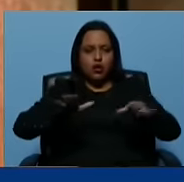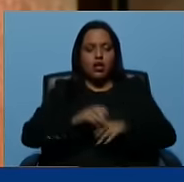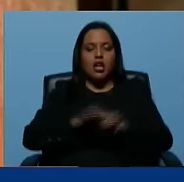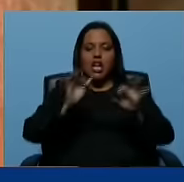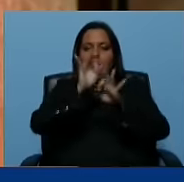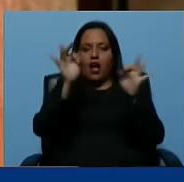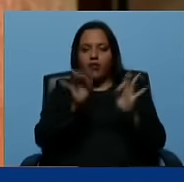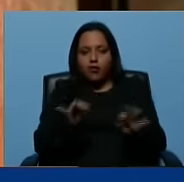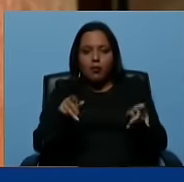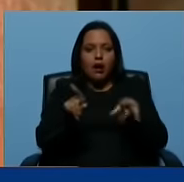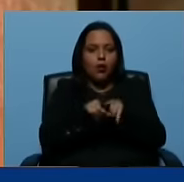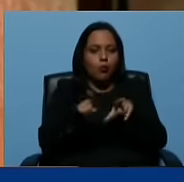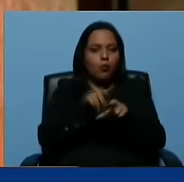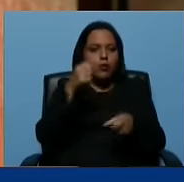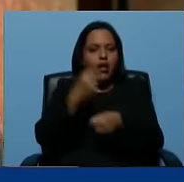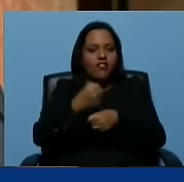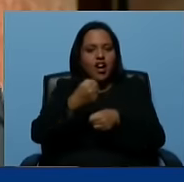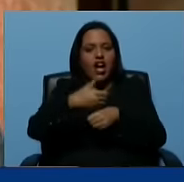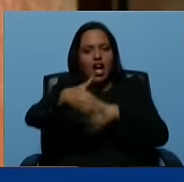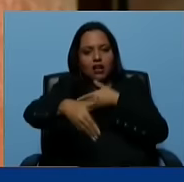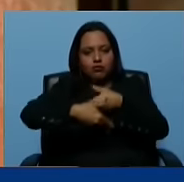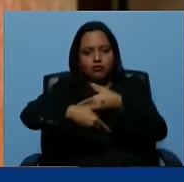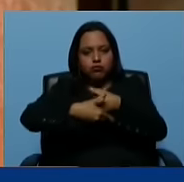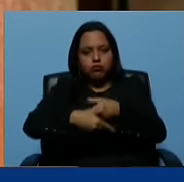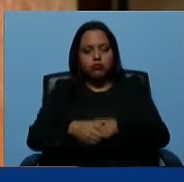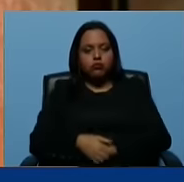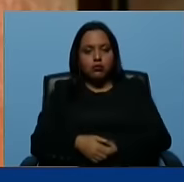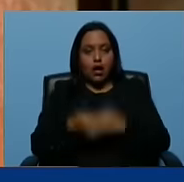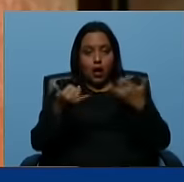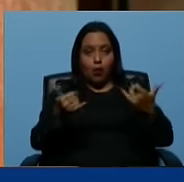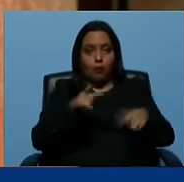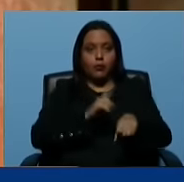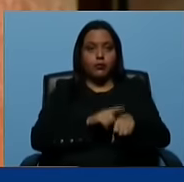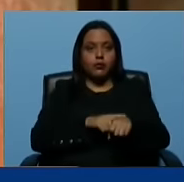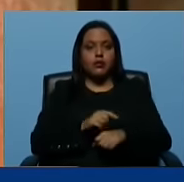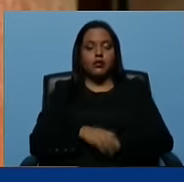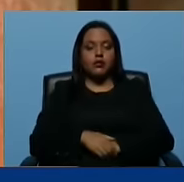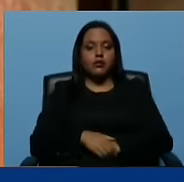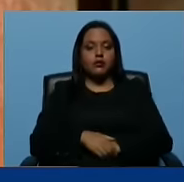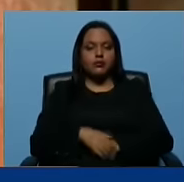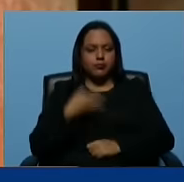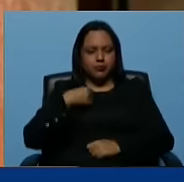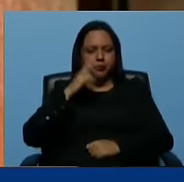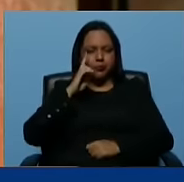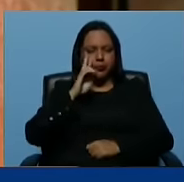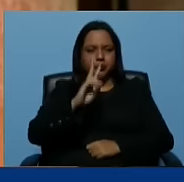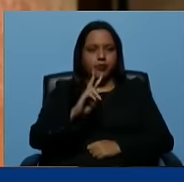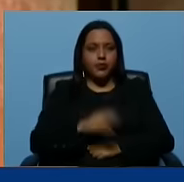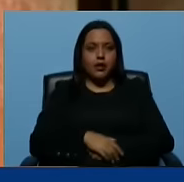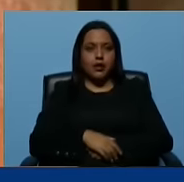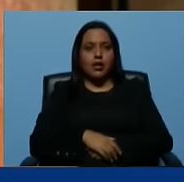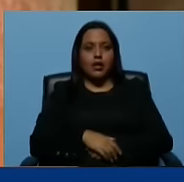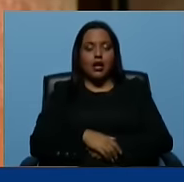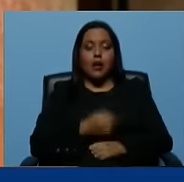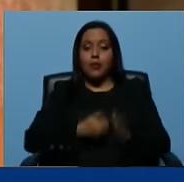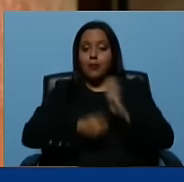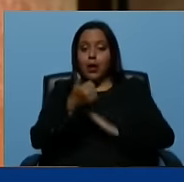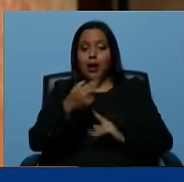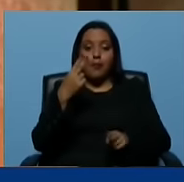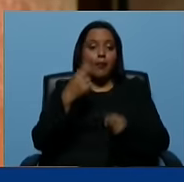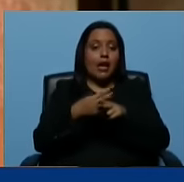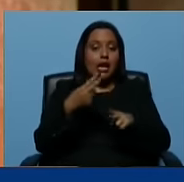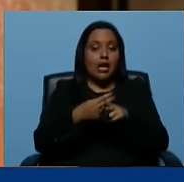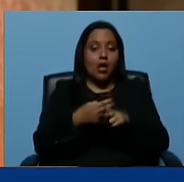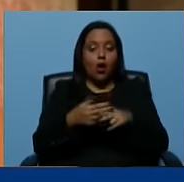forma en que funcionan las redes sociales en la actualidad. Son, desde mi punto de vista, el mayor peligro que existe